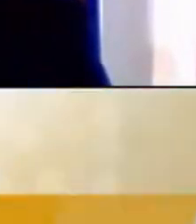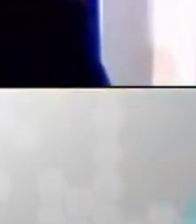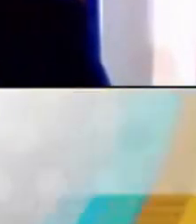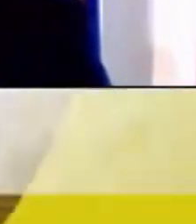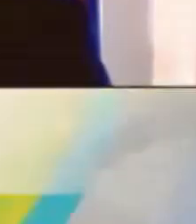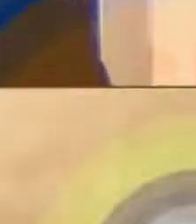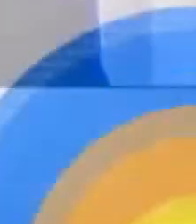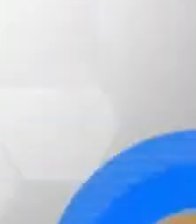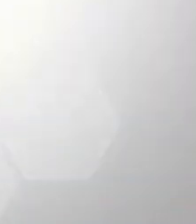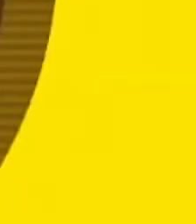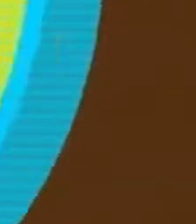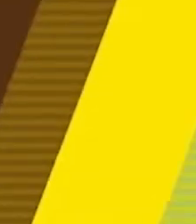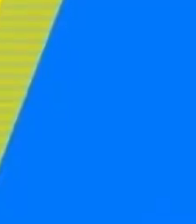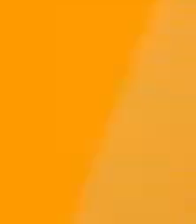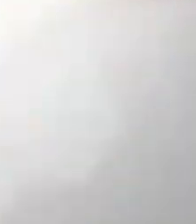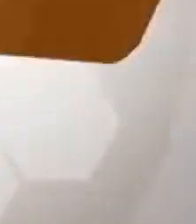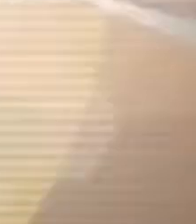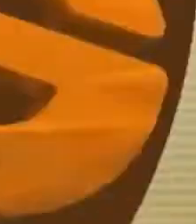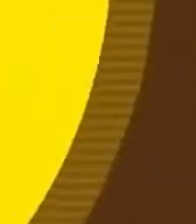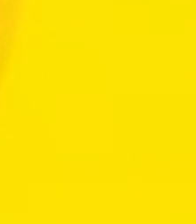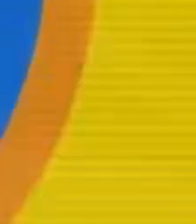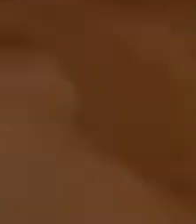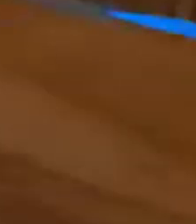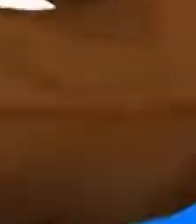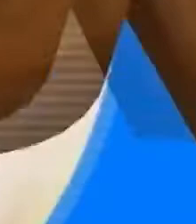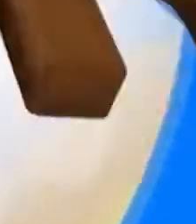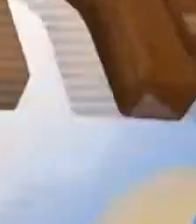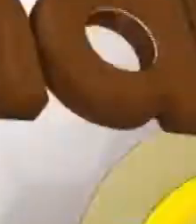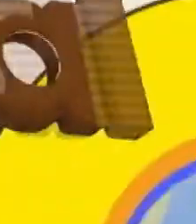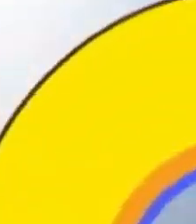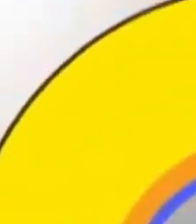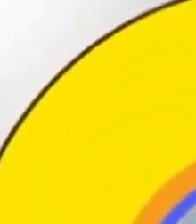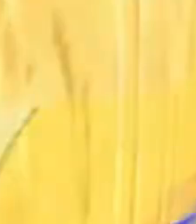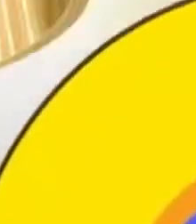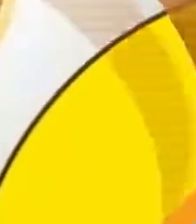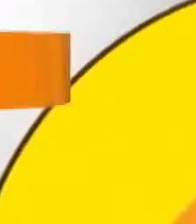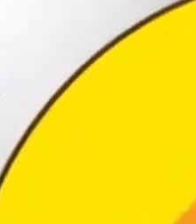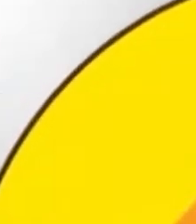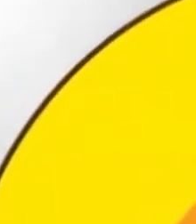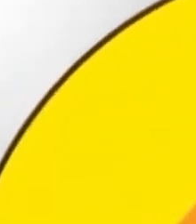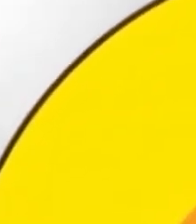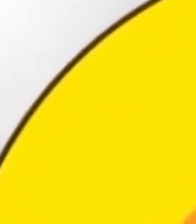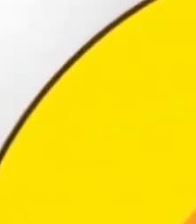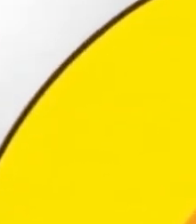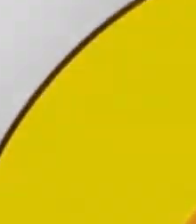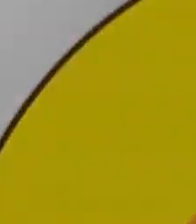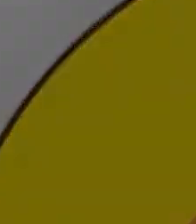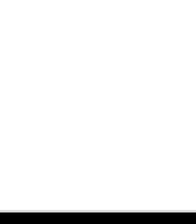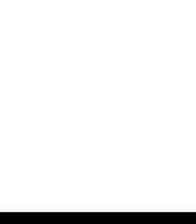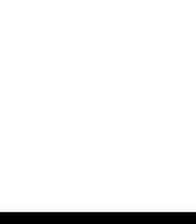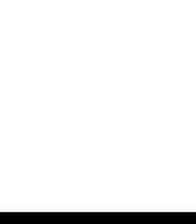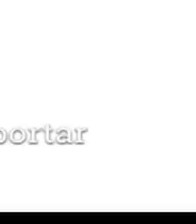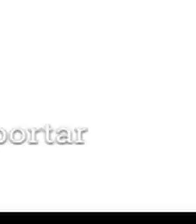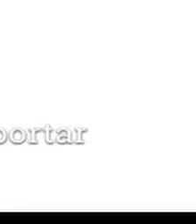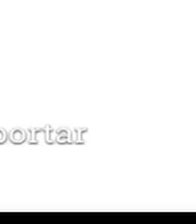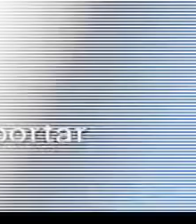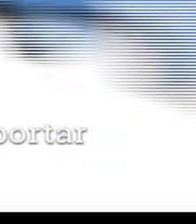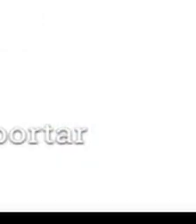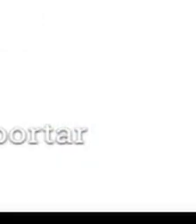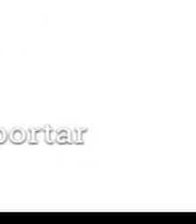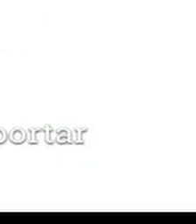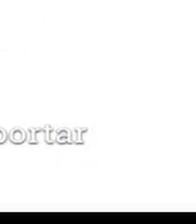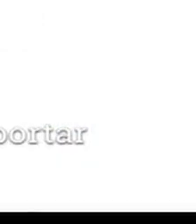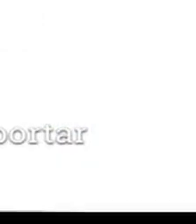mañana. Sin apuros, Costa Rica, Costa Rica.